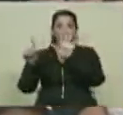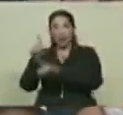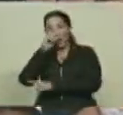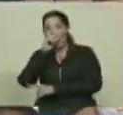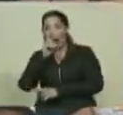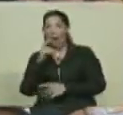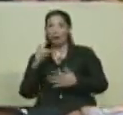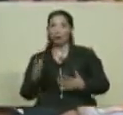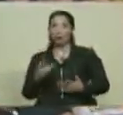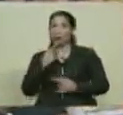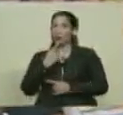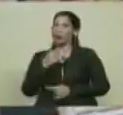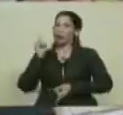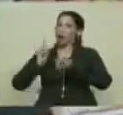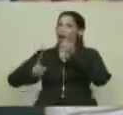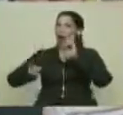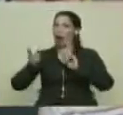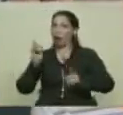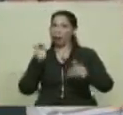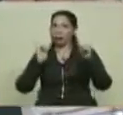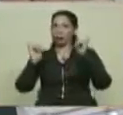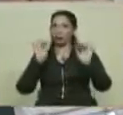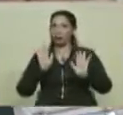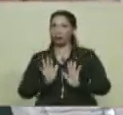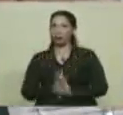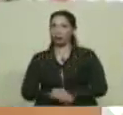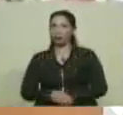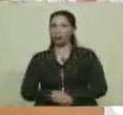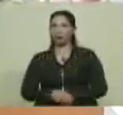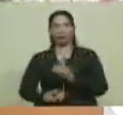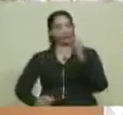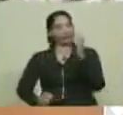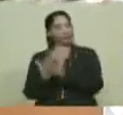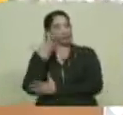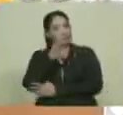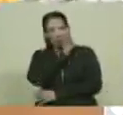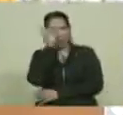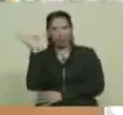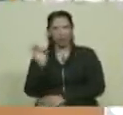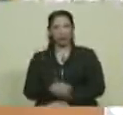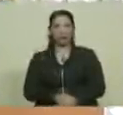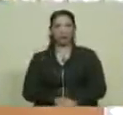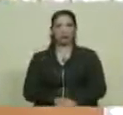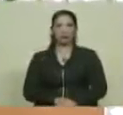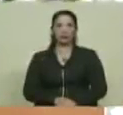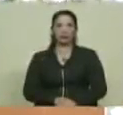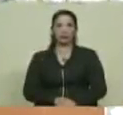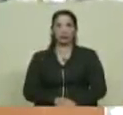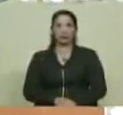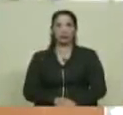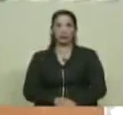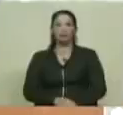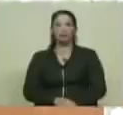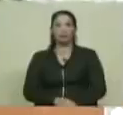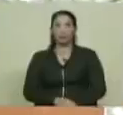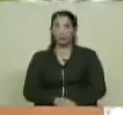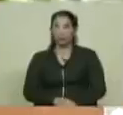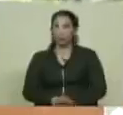dicen algunos, que se está celebrando de la fundación de Barquisimeto. Es hasta injusto,